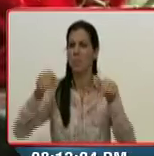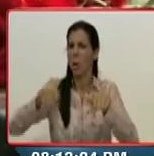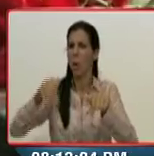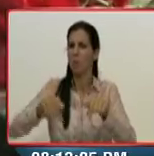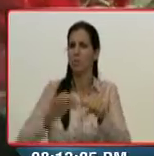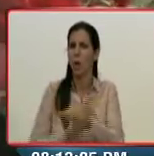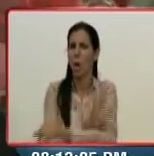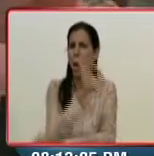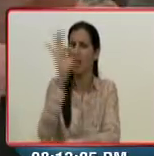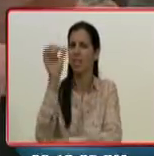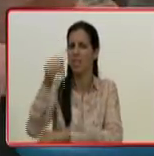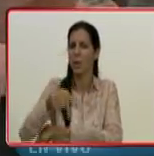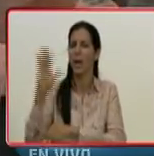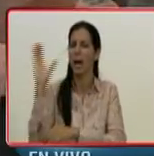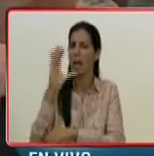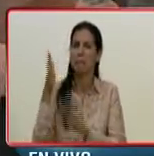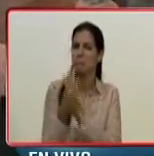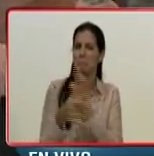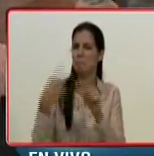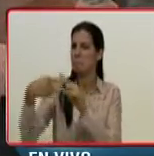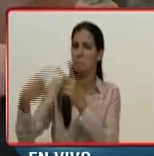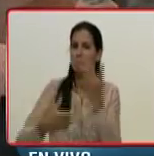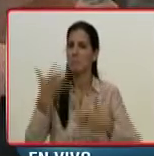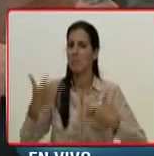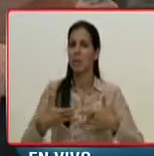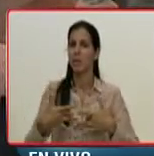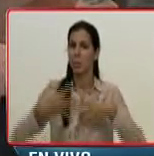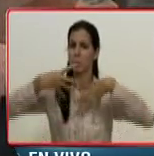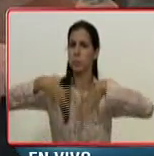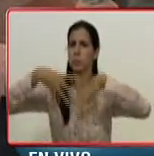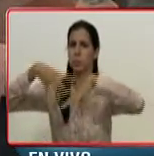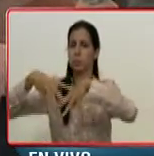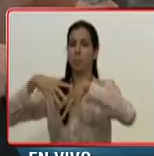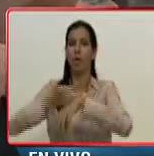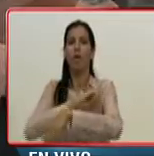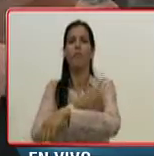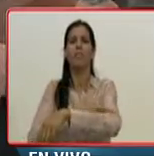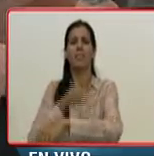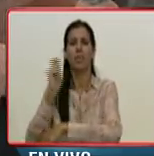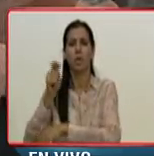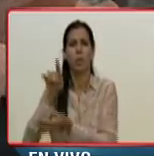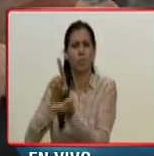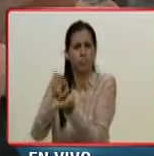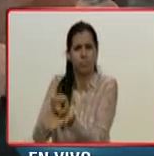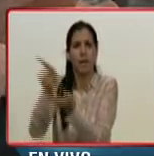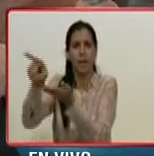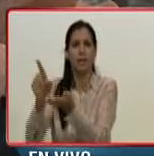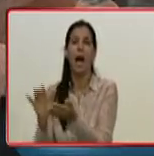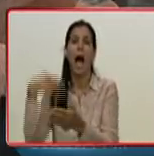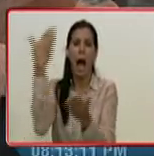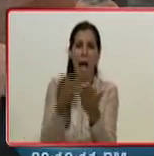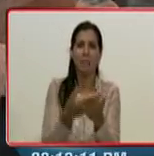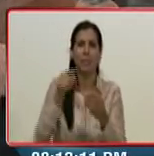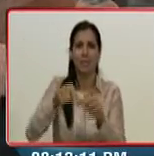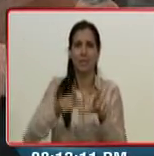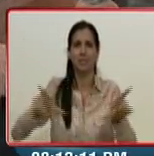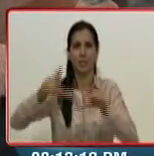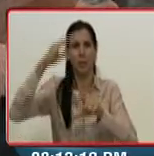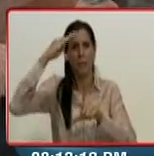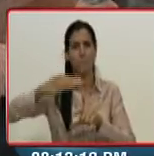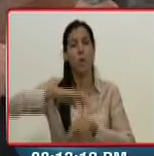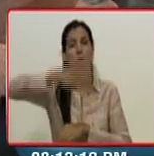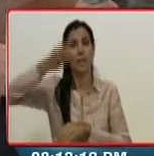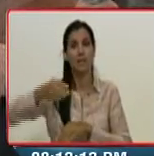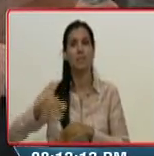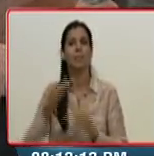en la capital con motivo de lo que fue la movilización de Fuerte Tiuna al cuartel de la montaña, también lo que fue el ascenso a